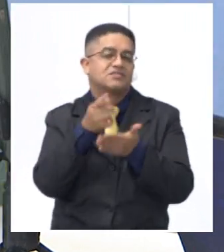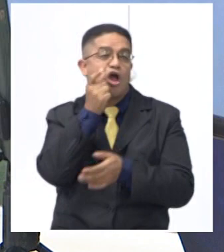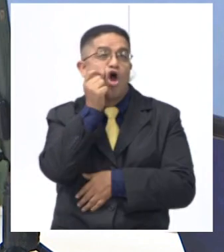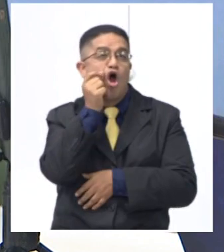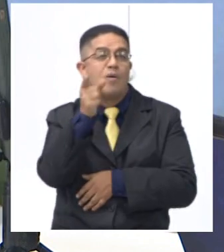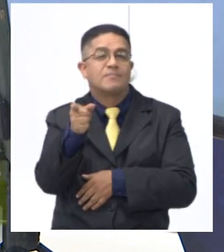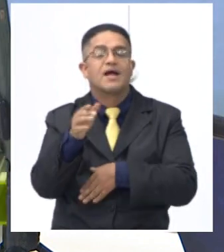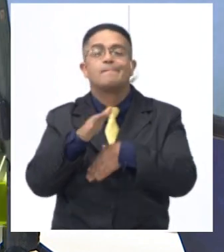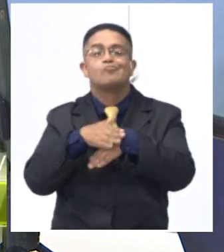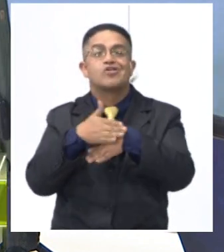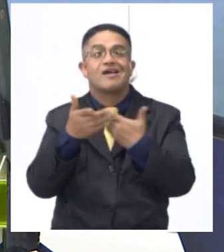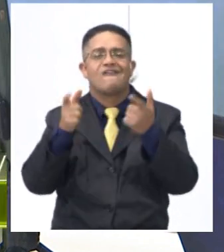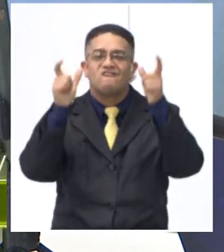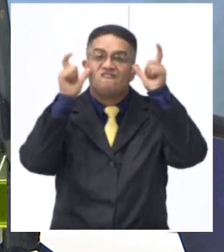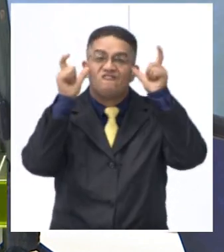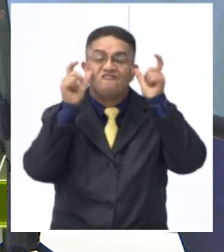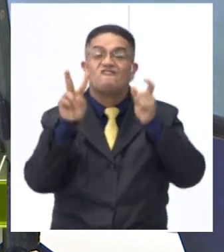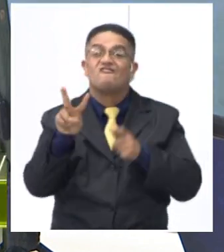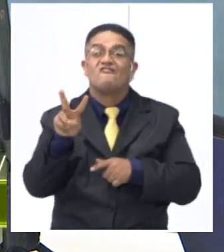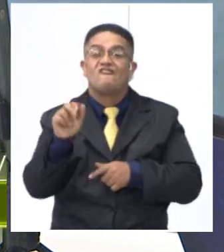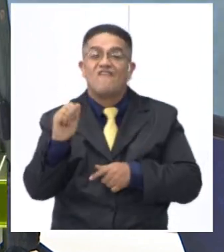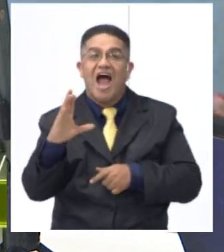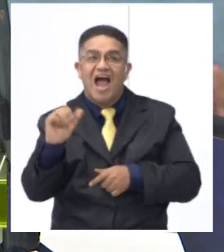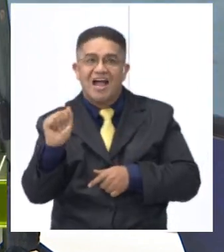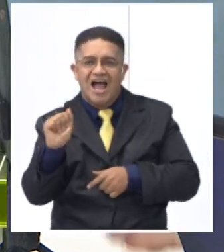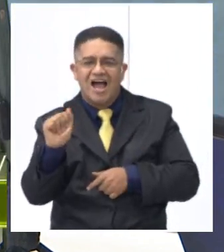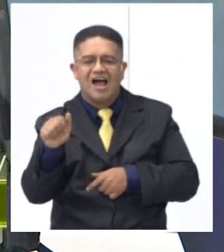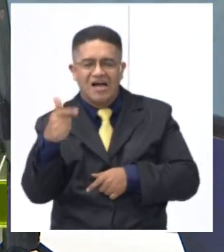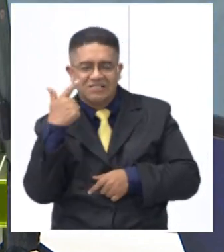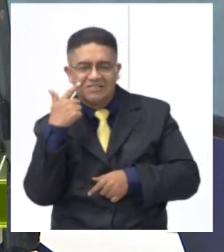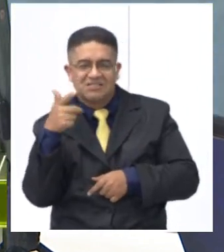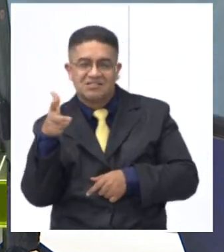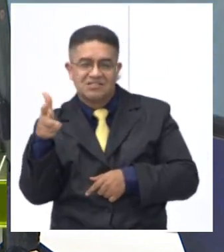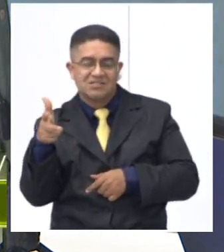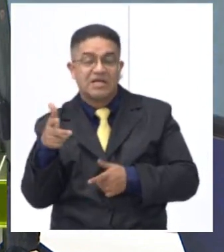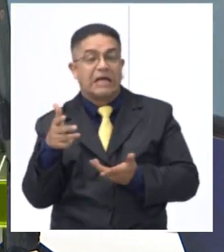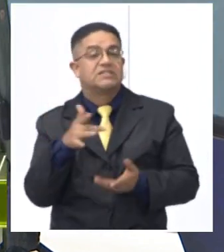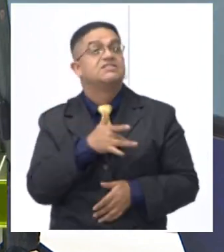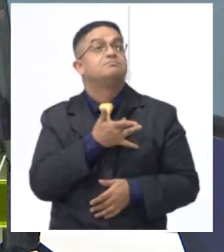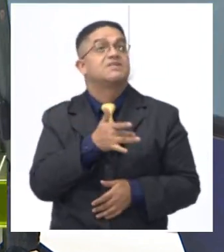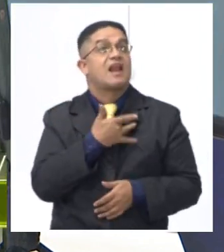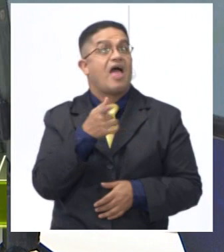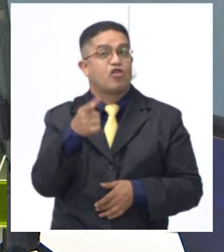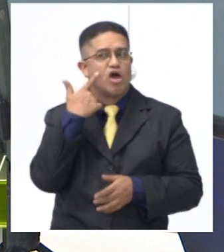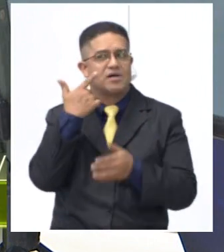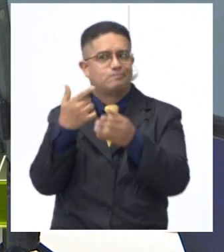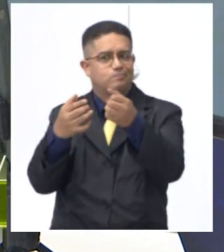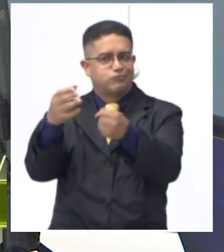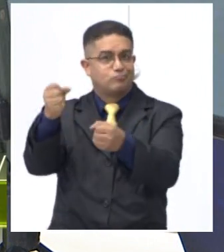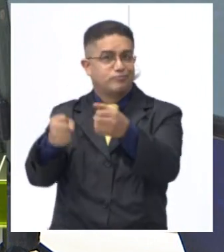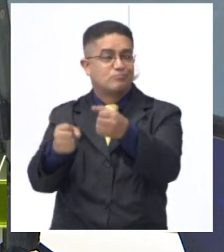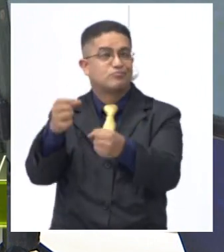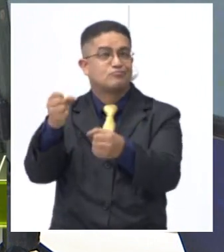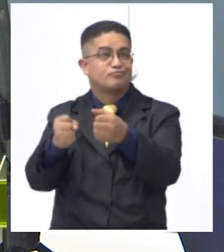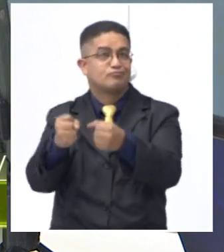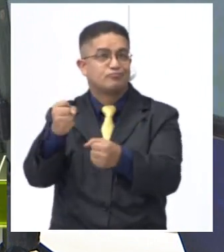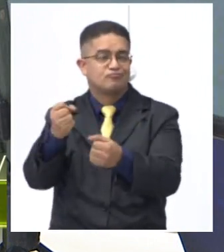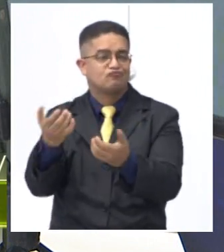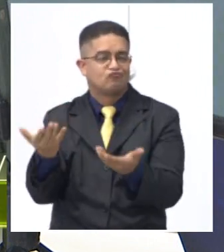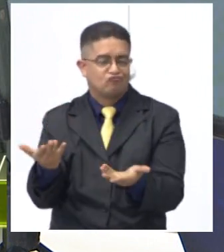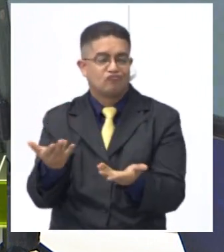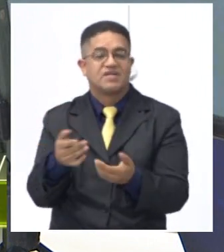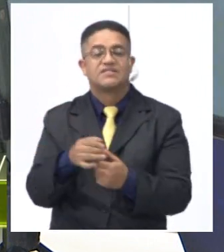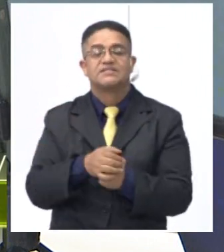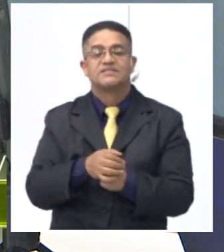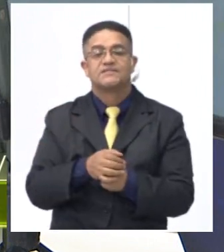concepto que lo hace Pasteur de vacuna, y inspirado en las ubres de las vacas. Entonces, cuando uno lee